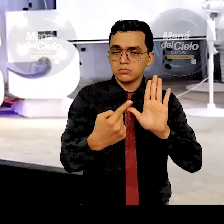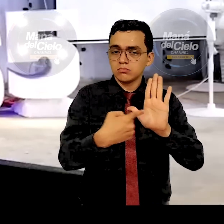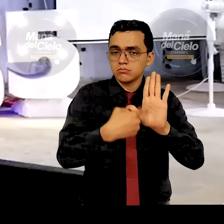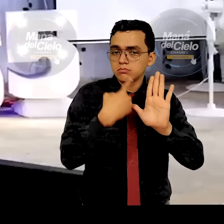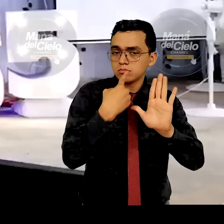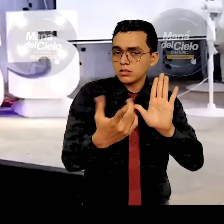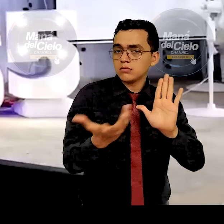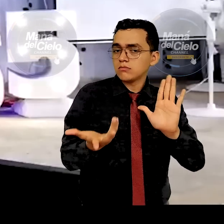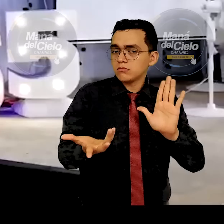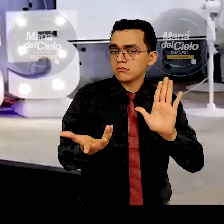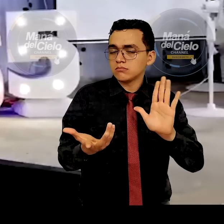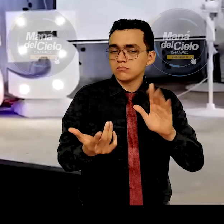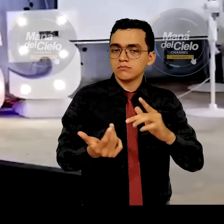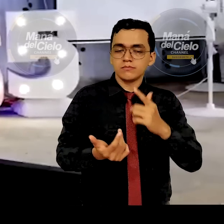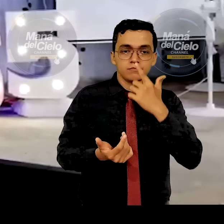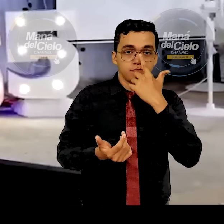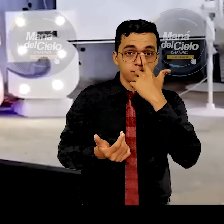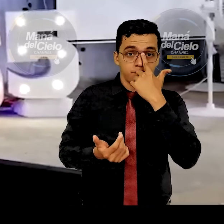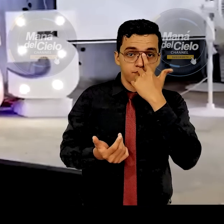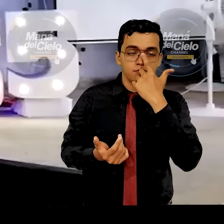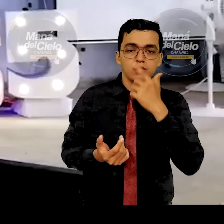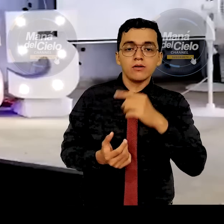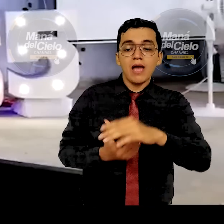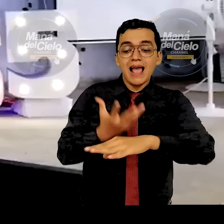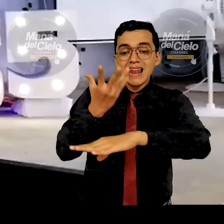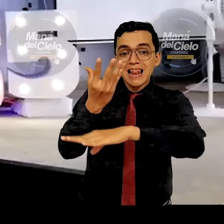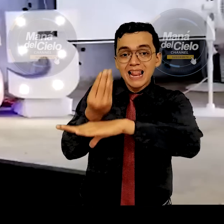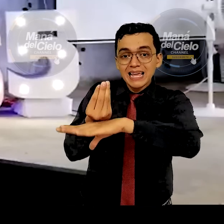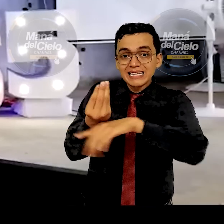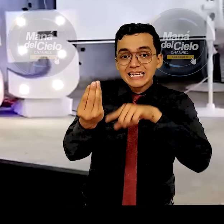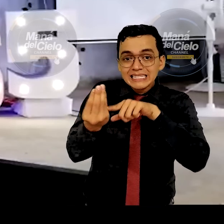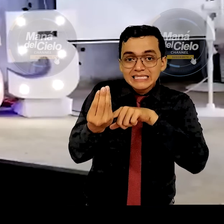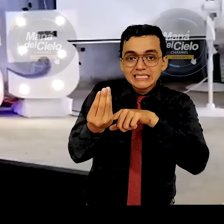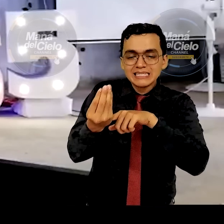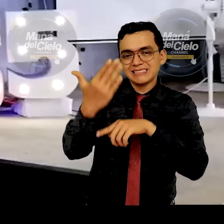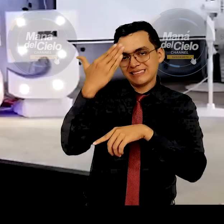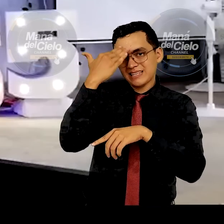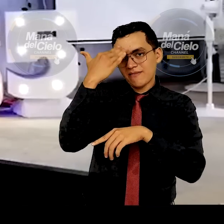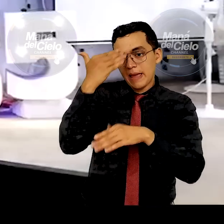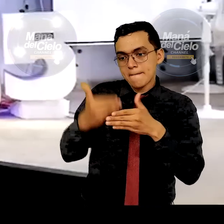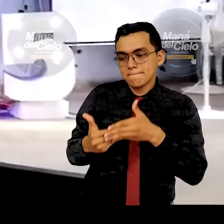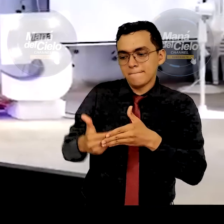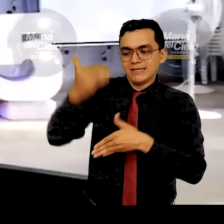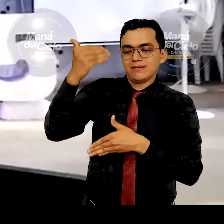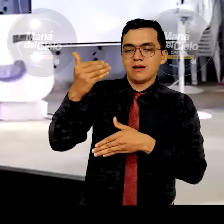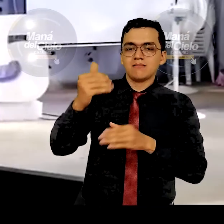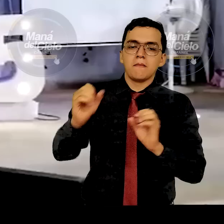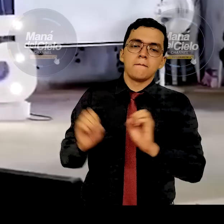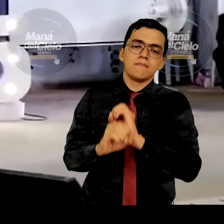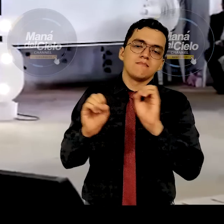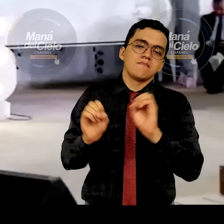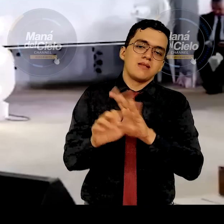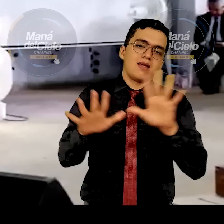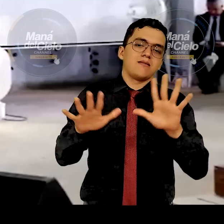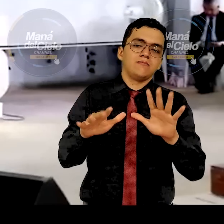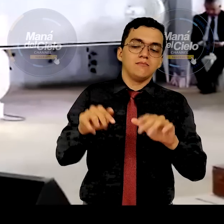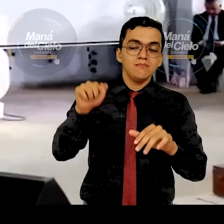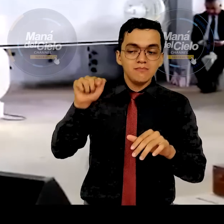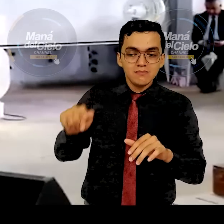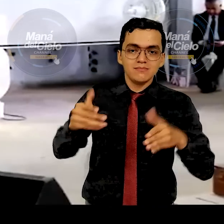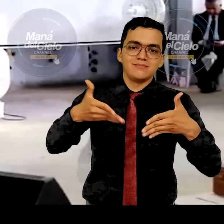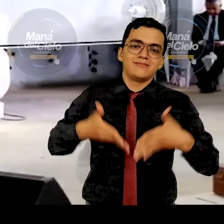Entonces la iglesia tiene una doctrina que empieza con un milagro. Y de ese milagro en adelante,